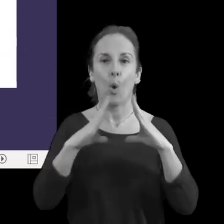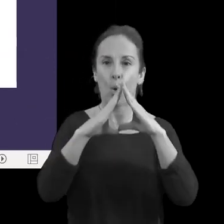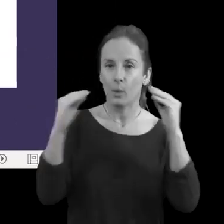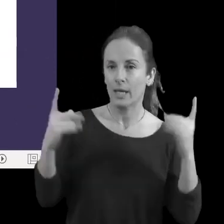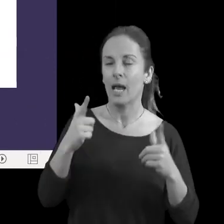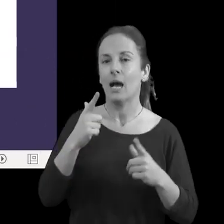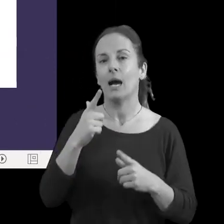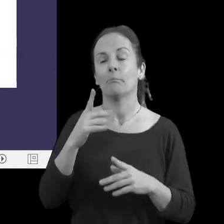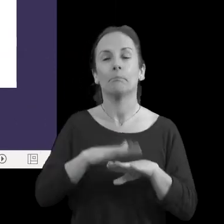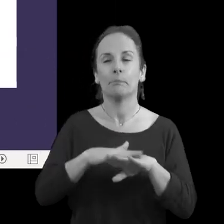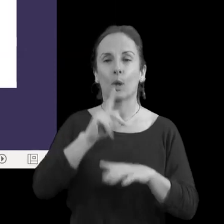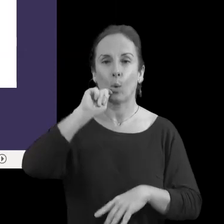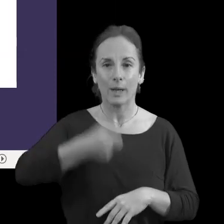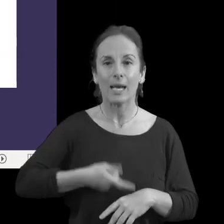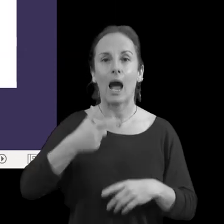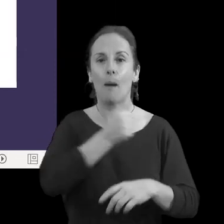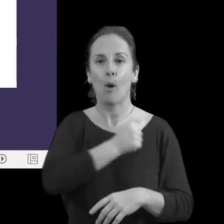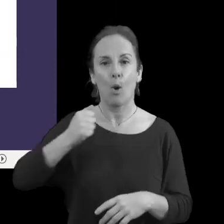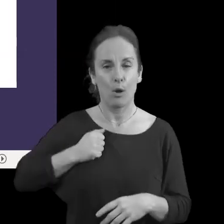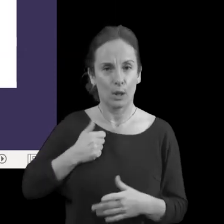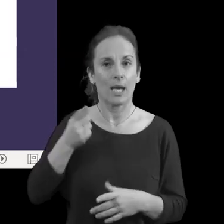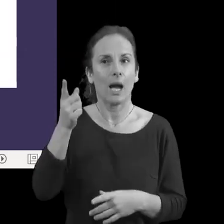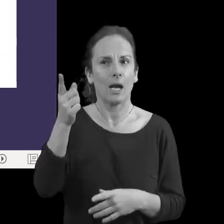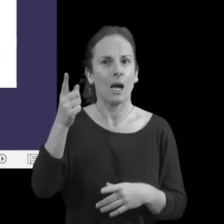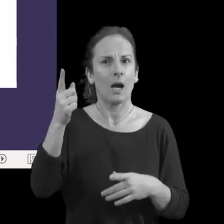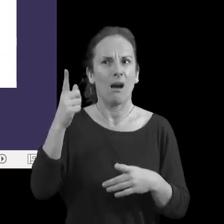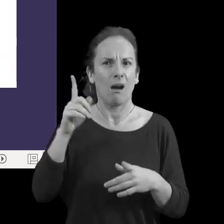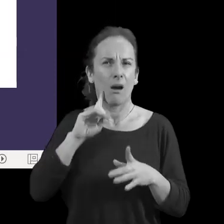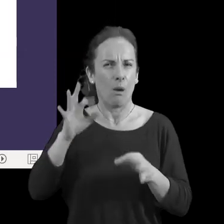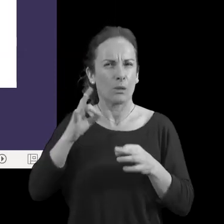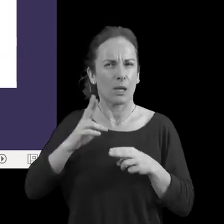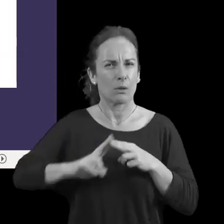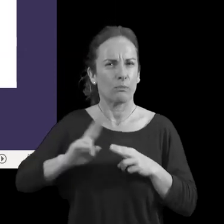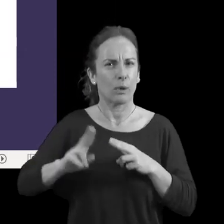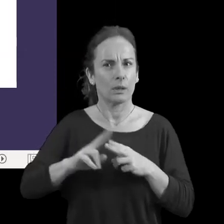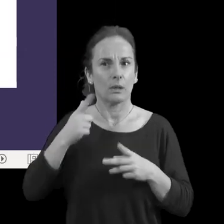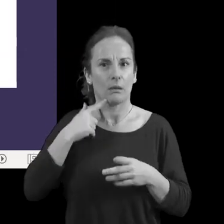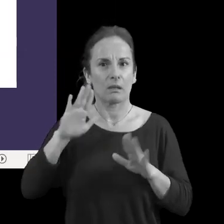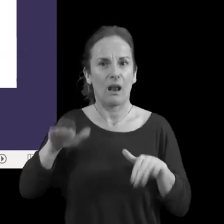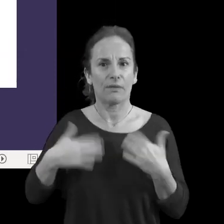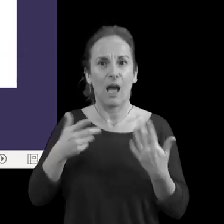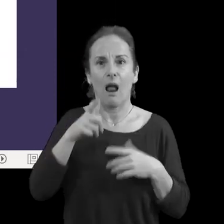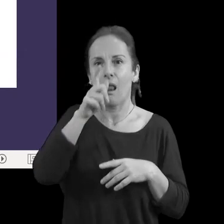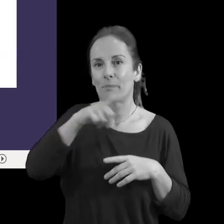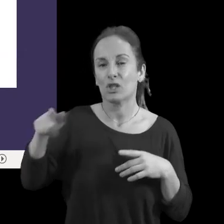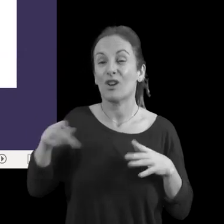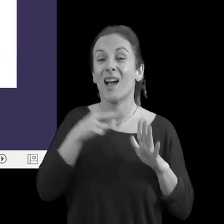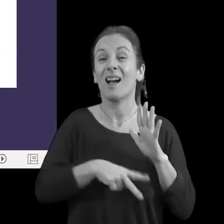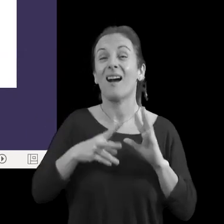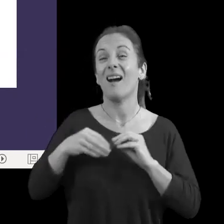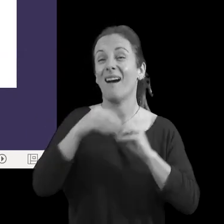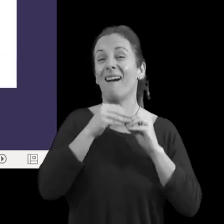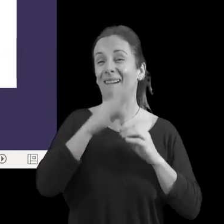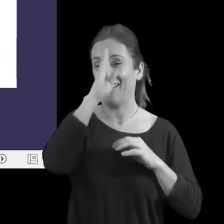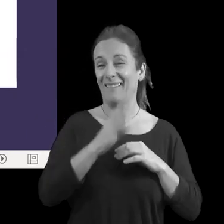la reacción conservadora está también obligando a mucha gente no heterosexual, no cis, no heteronormativa en general,